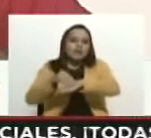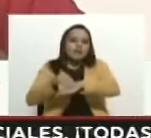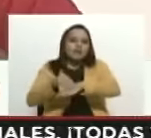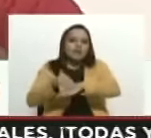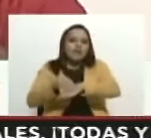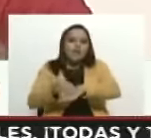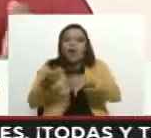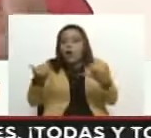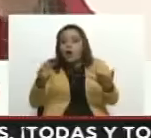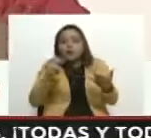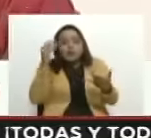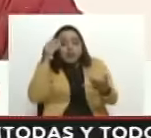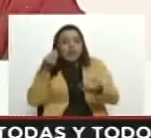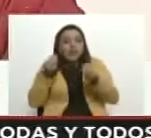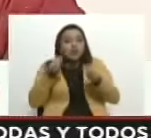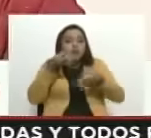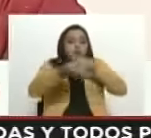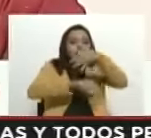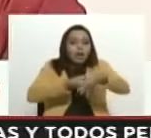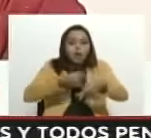alturas no han salido.